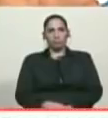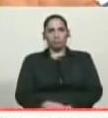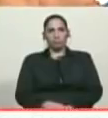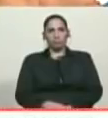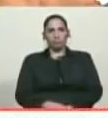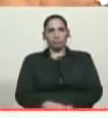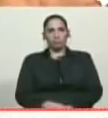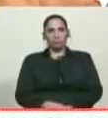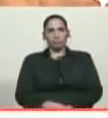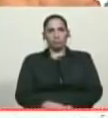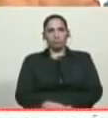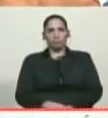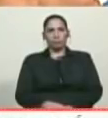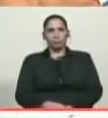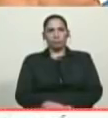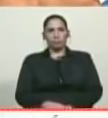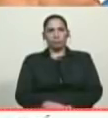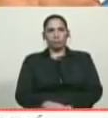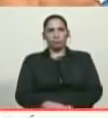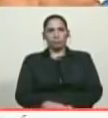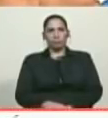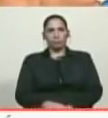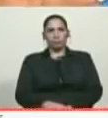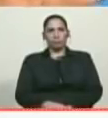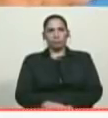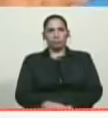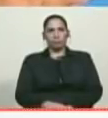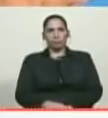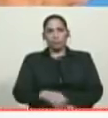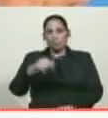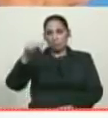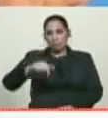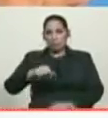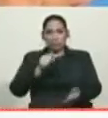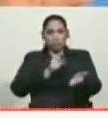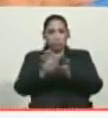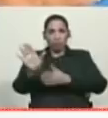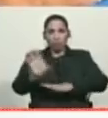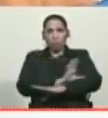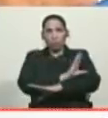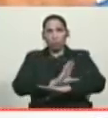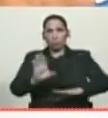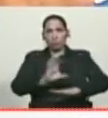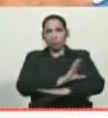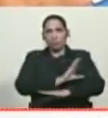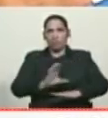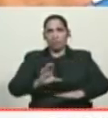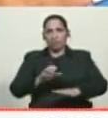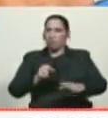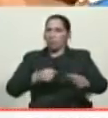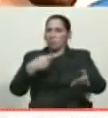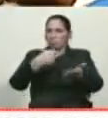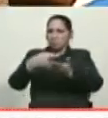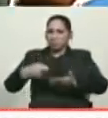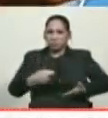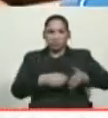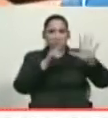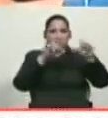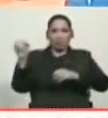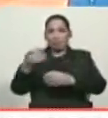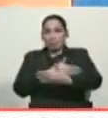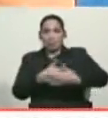un concierto que no están pagando absolutamente nada. Como todos, gastan 70 millones de